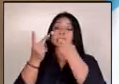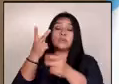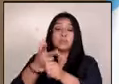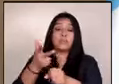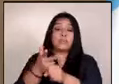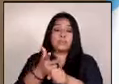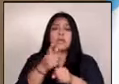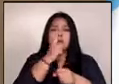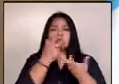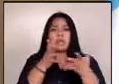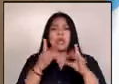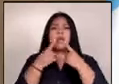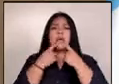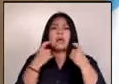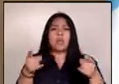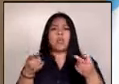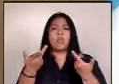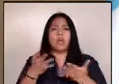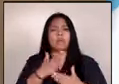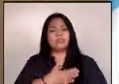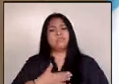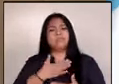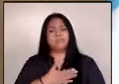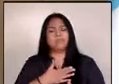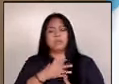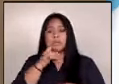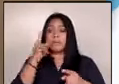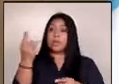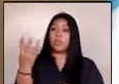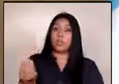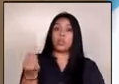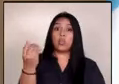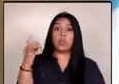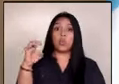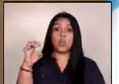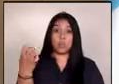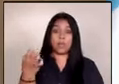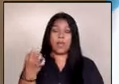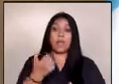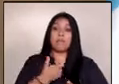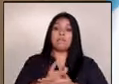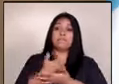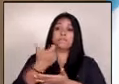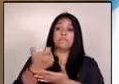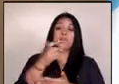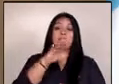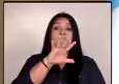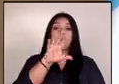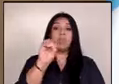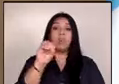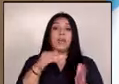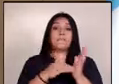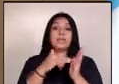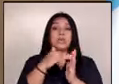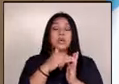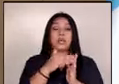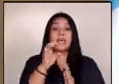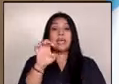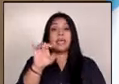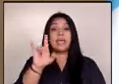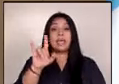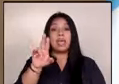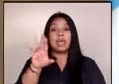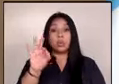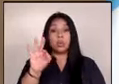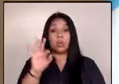también con gran satisfacción que la Unión Europea invertiría 50 millones de euros en el departamento de Petén que